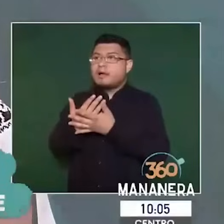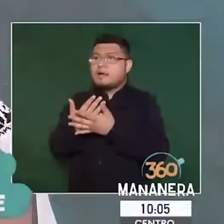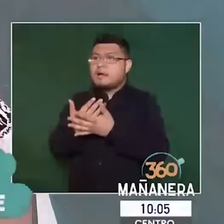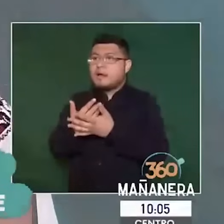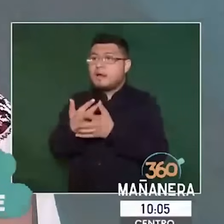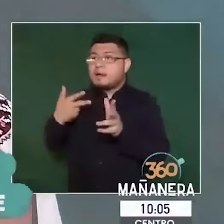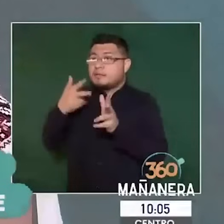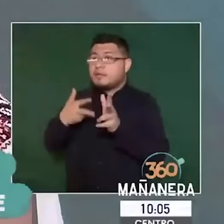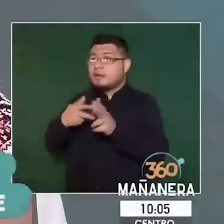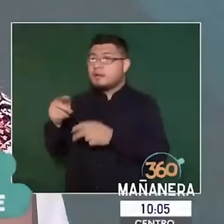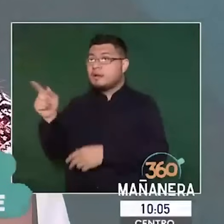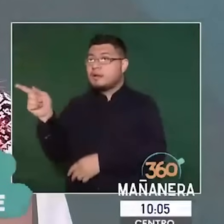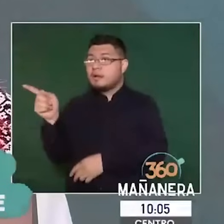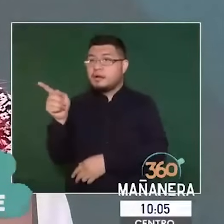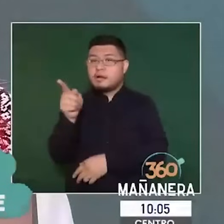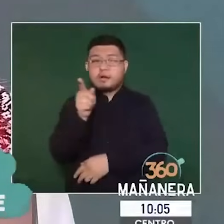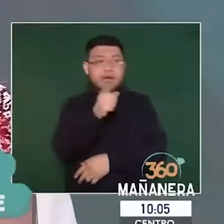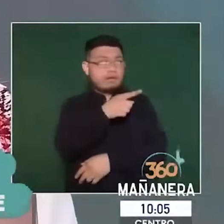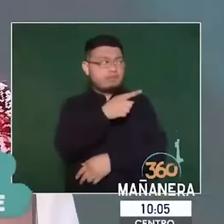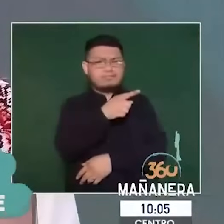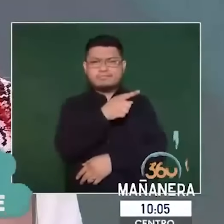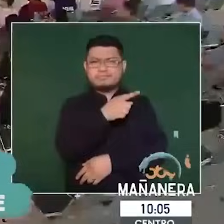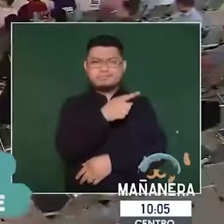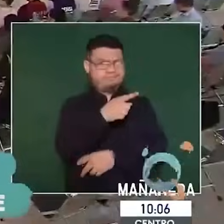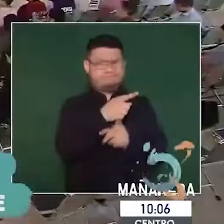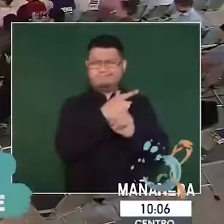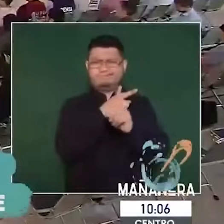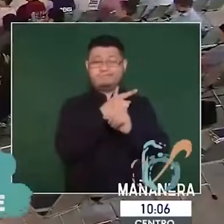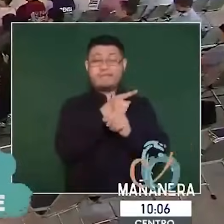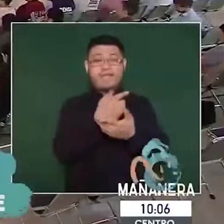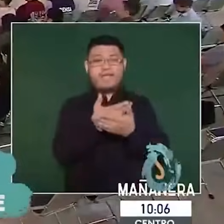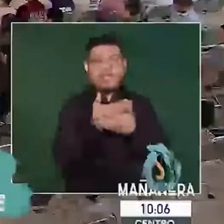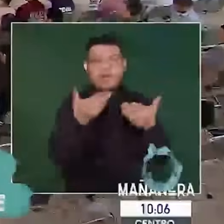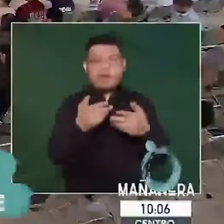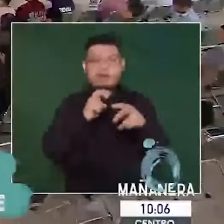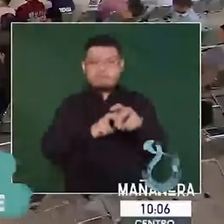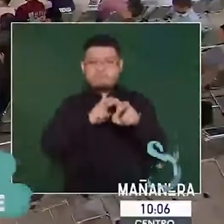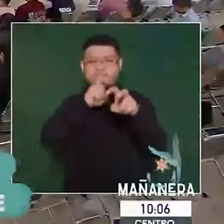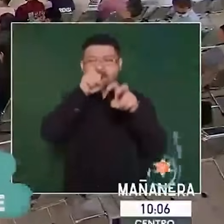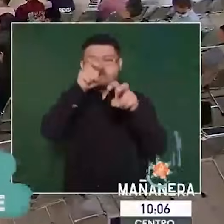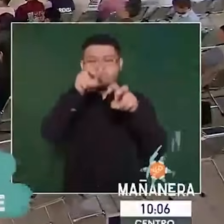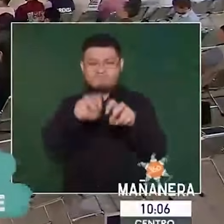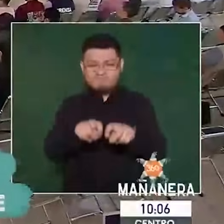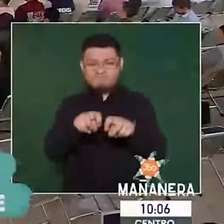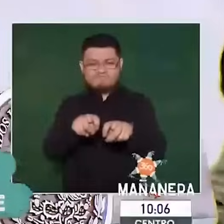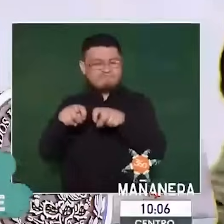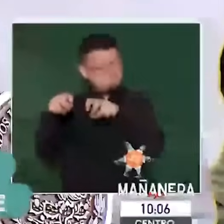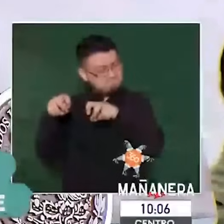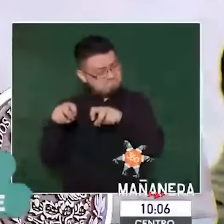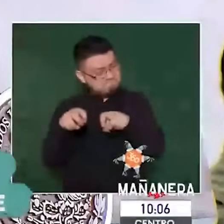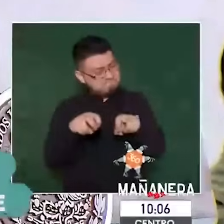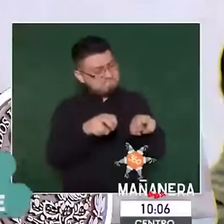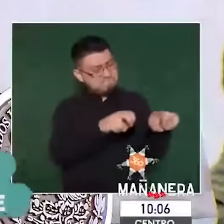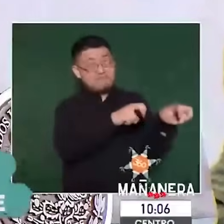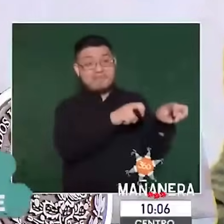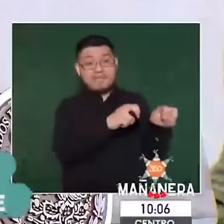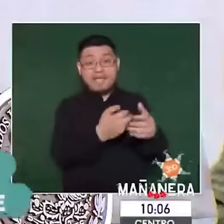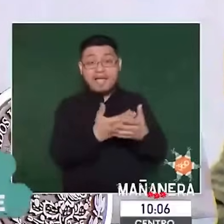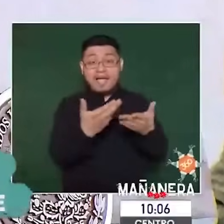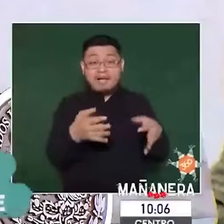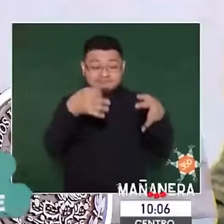pasar. No, nos vamos a subir y con tu solidaridad con el tren llegará a Campeche